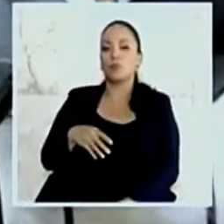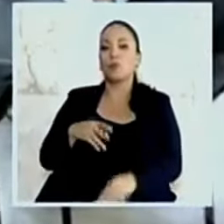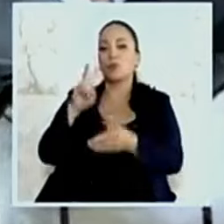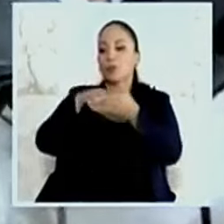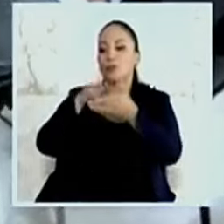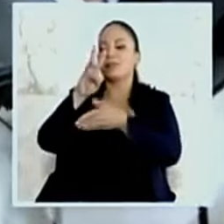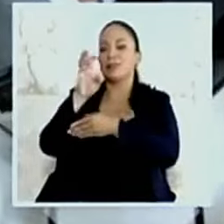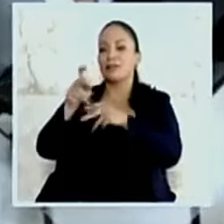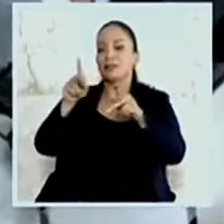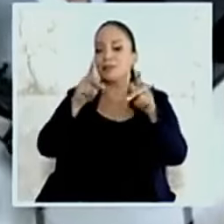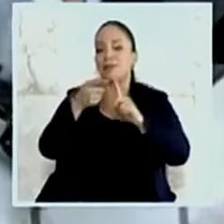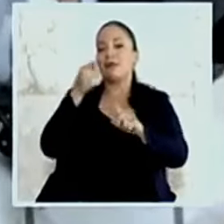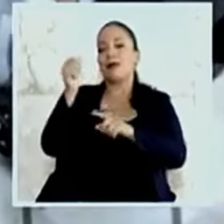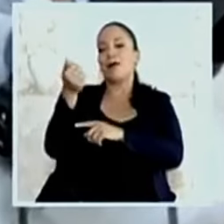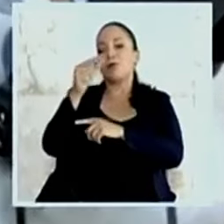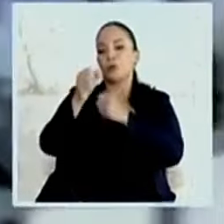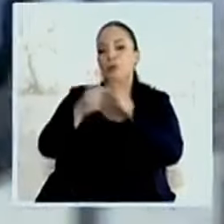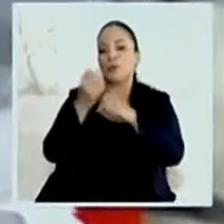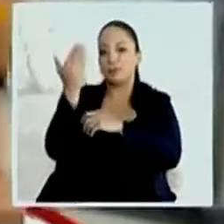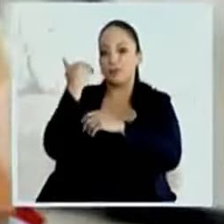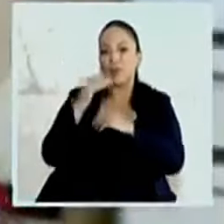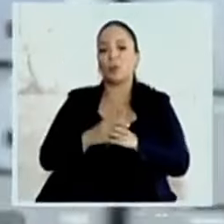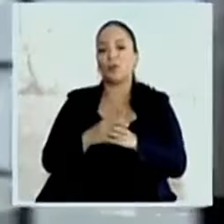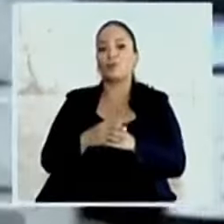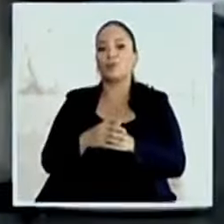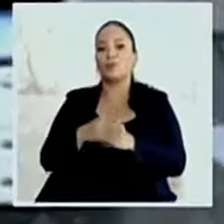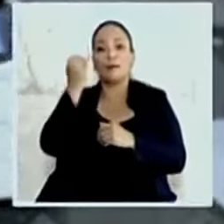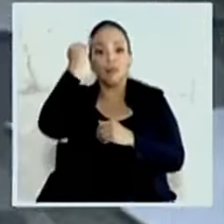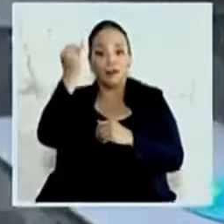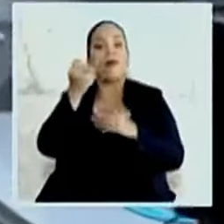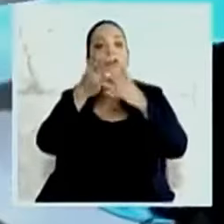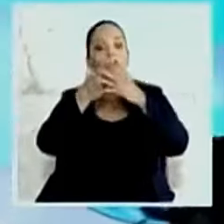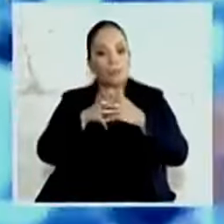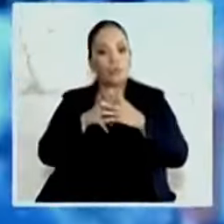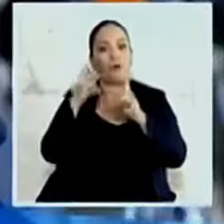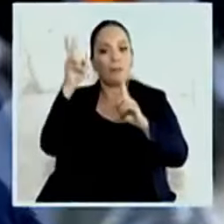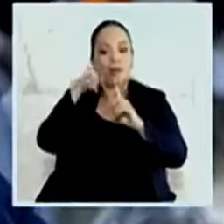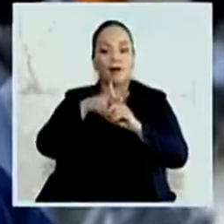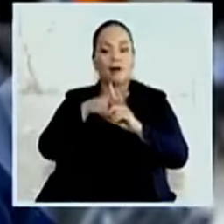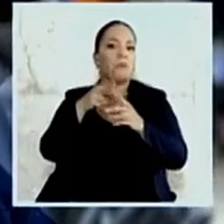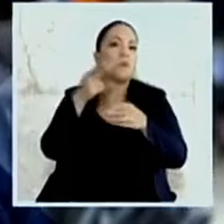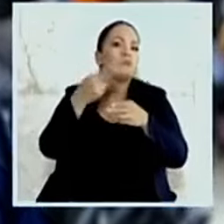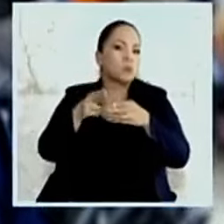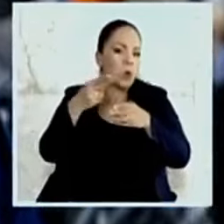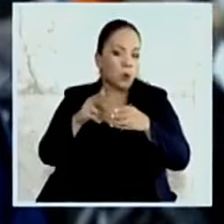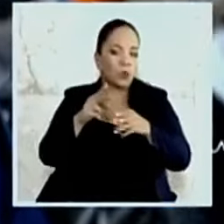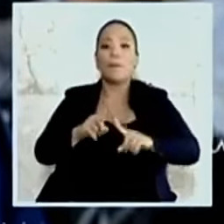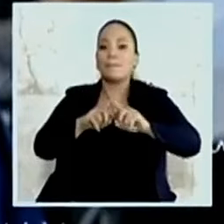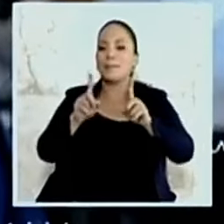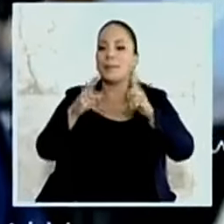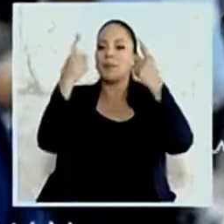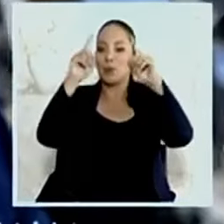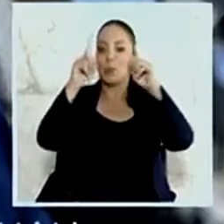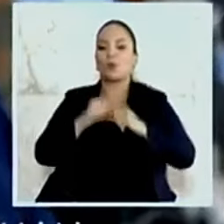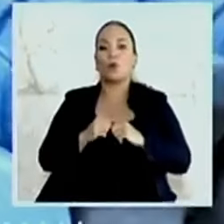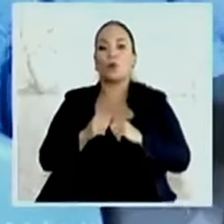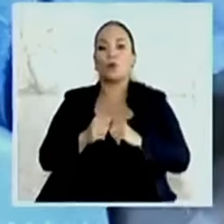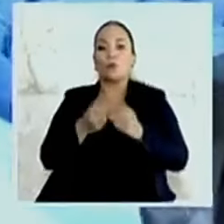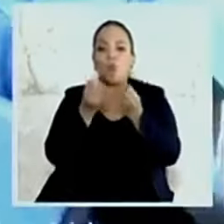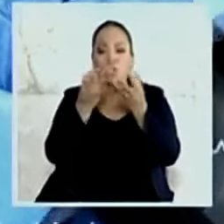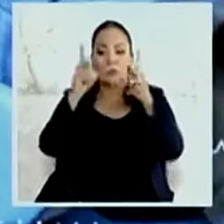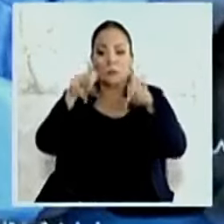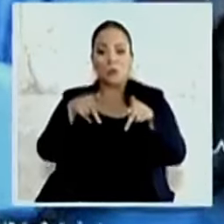horarios, podemos ser más efectivos y oportunos en la atención de sus lesiones. Este nuevo horario ha recibido 2.600 pacientes